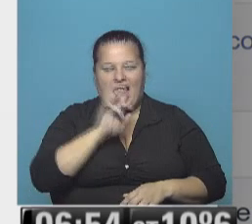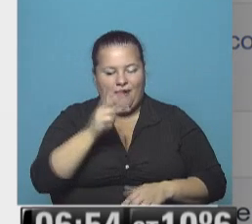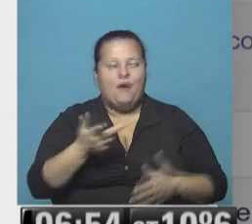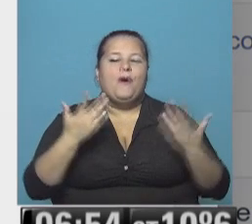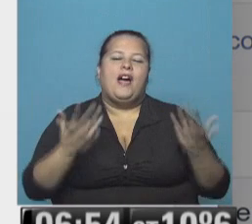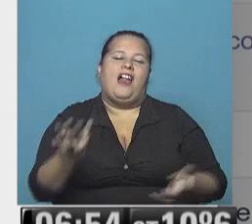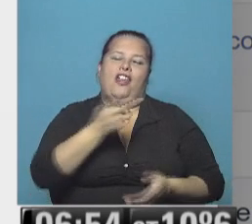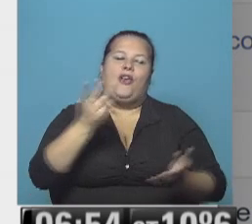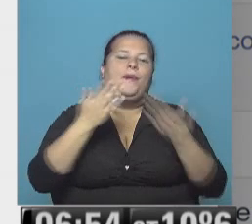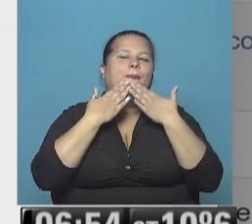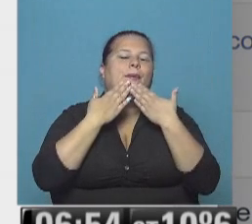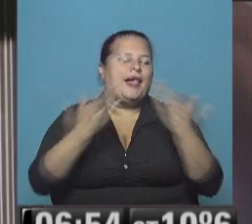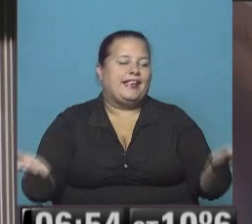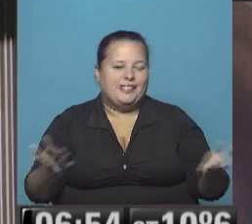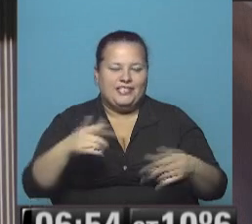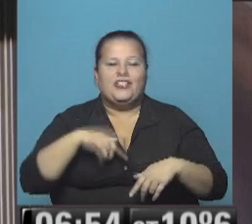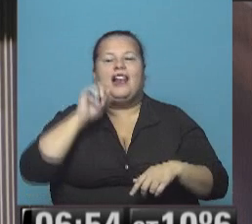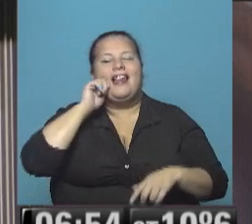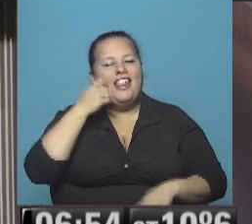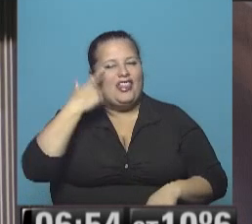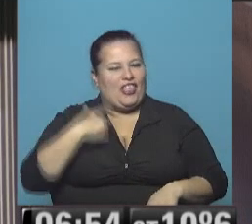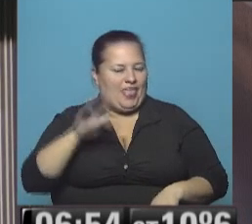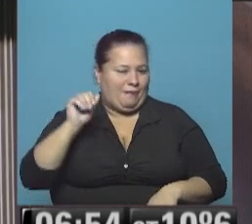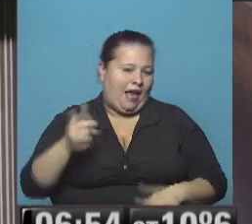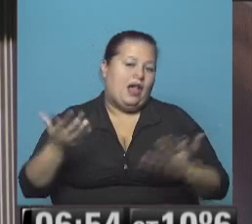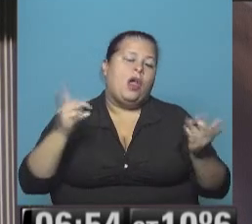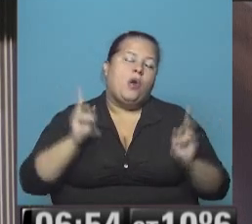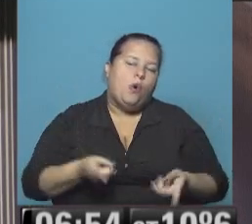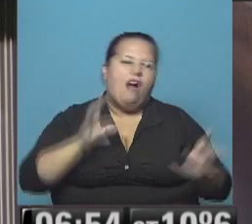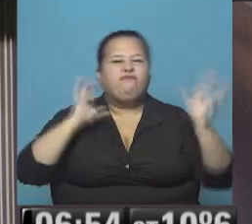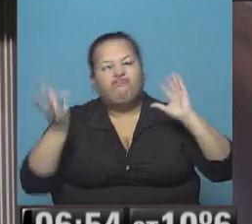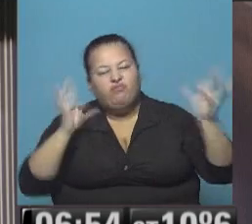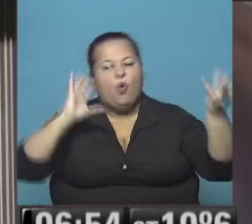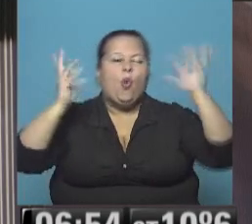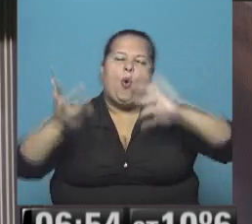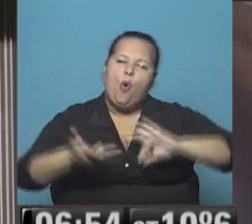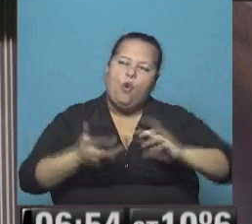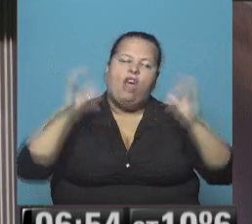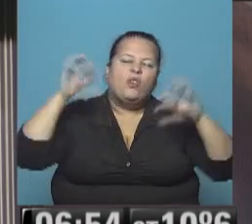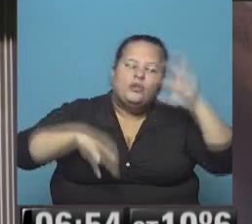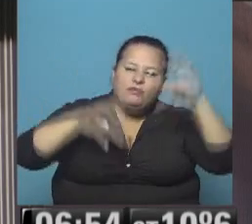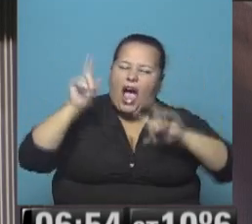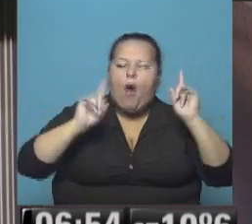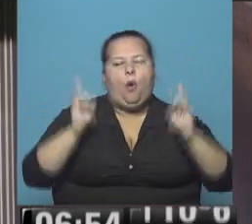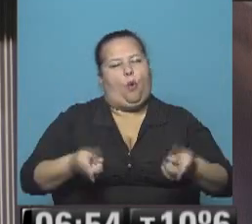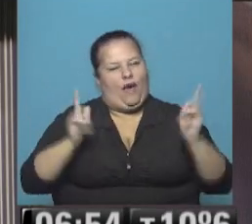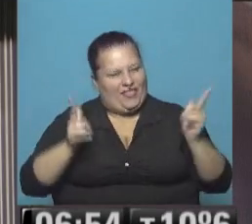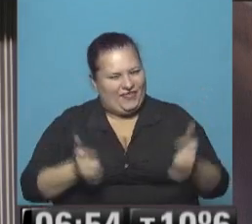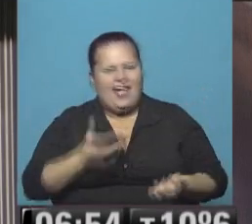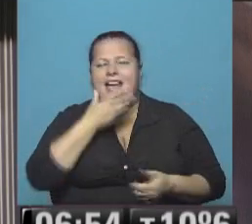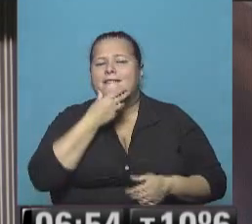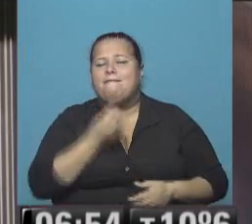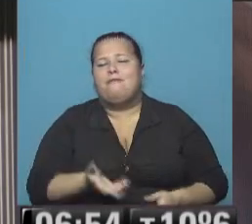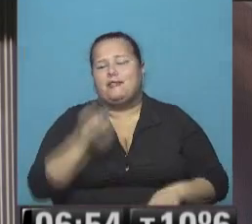olá y les mandamos un beso enorme que tengan un lindo día de martes a pesar bueno de la voz de algunas ubicación forma clara pero si